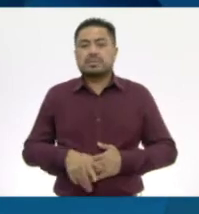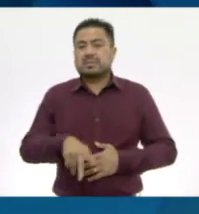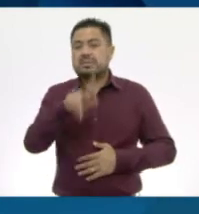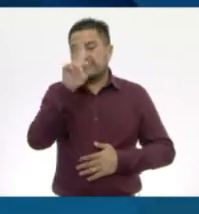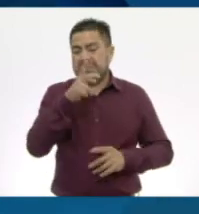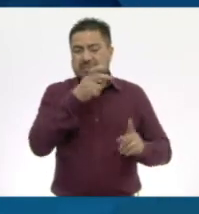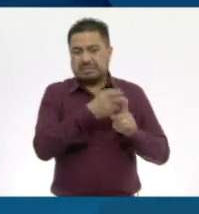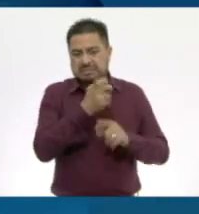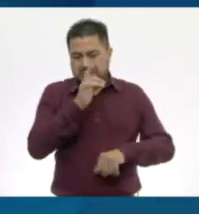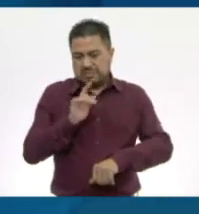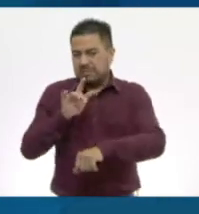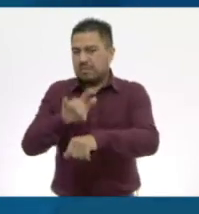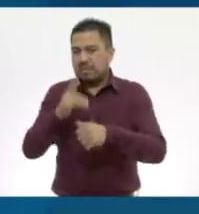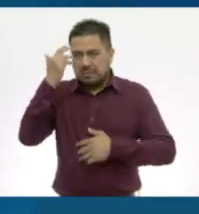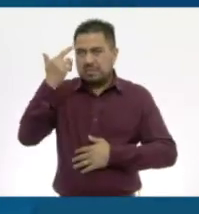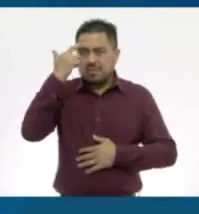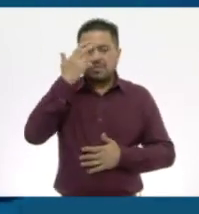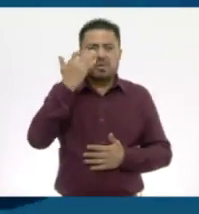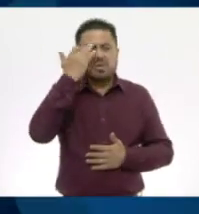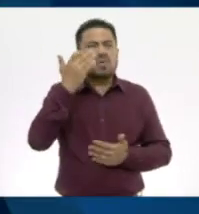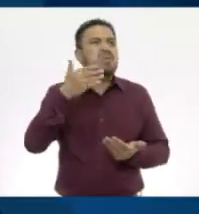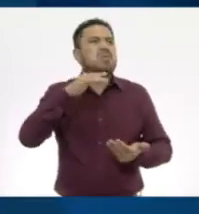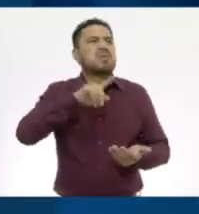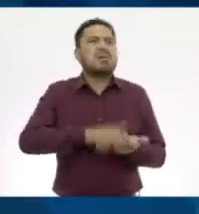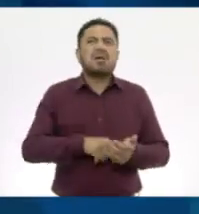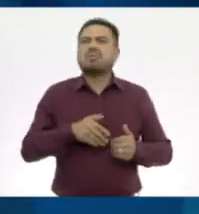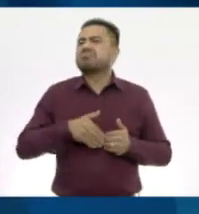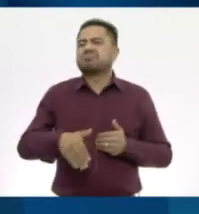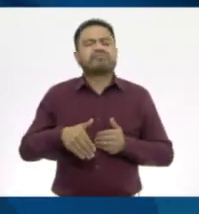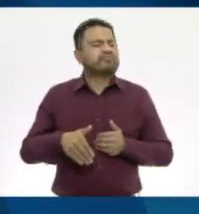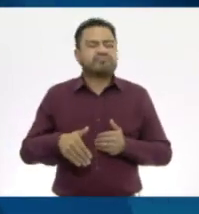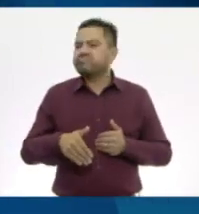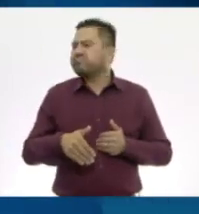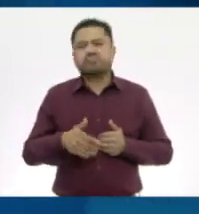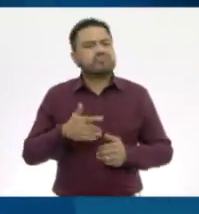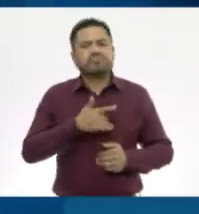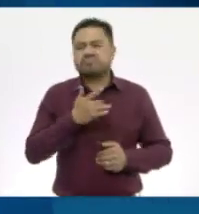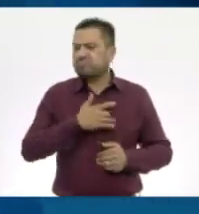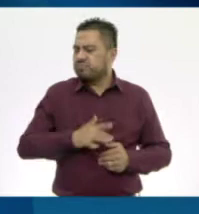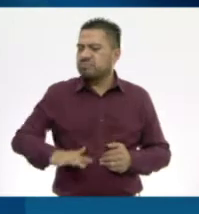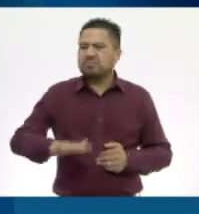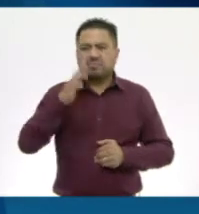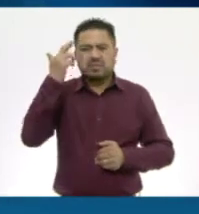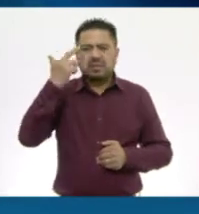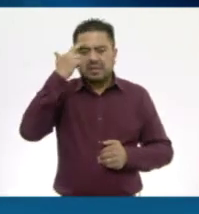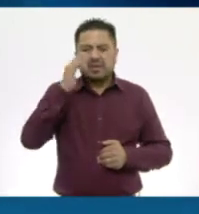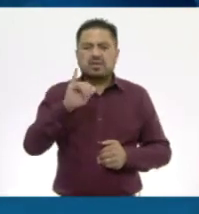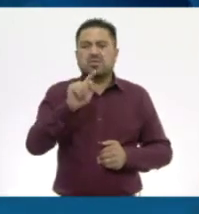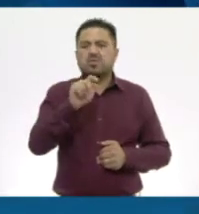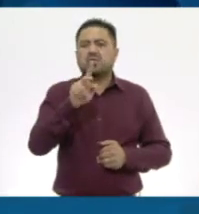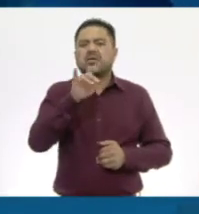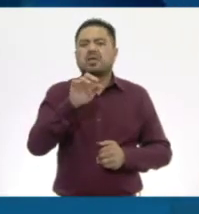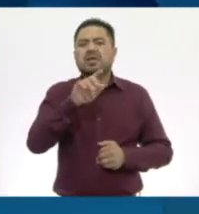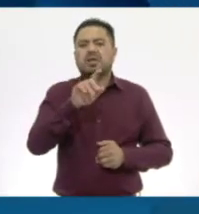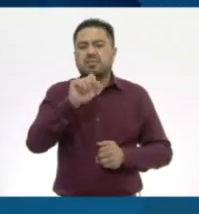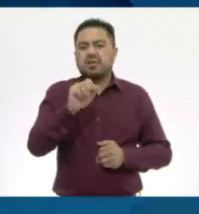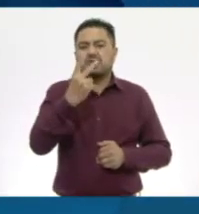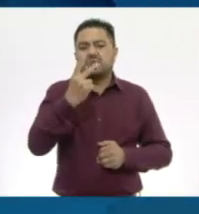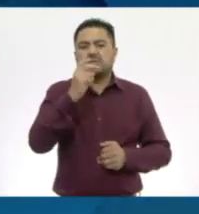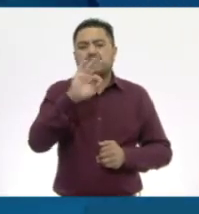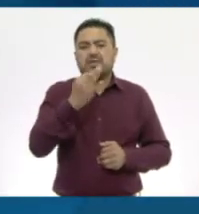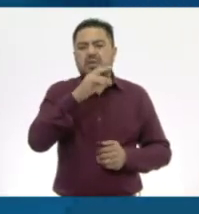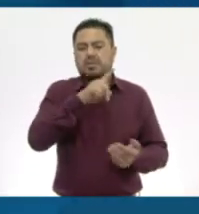este experimento monárquico no duraría mucho. Ante el malestar reinante, Iturbide abdicó el 22 de febrero